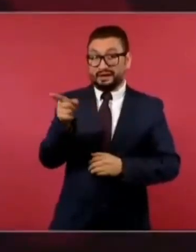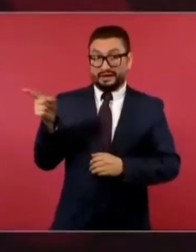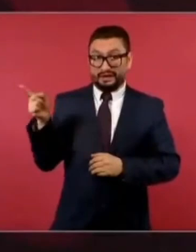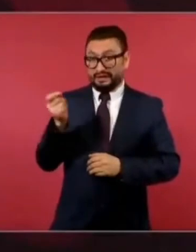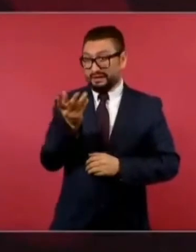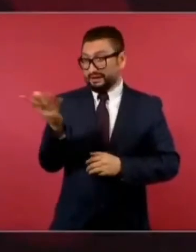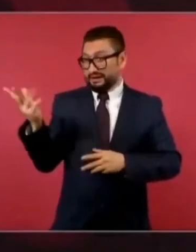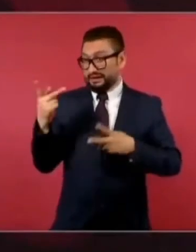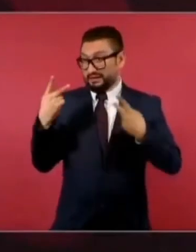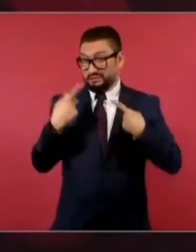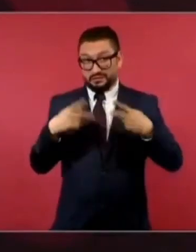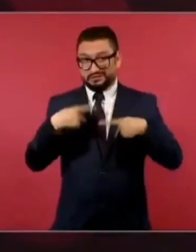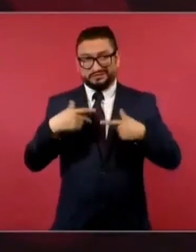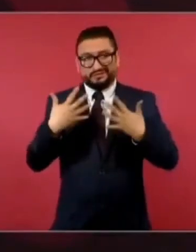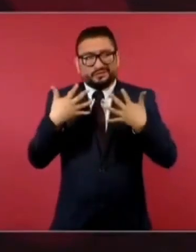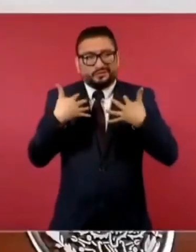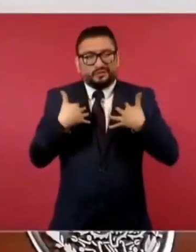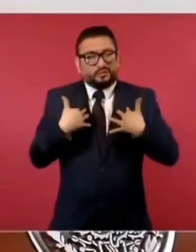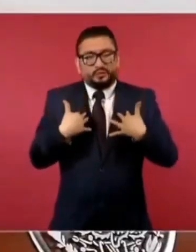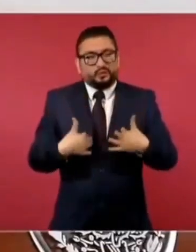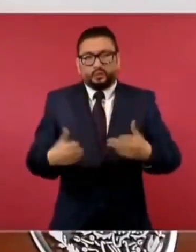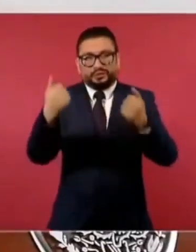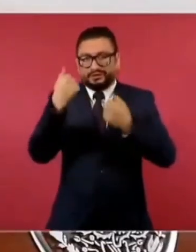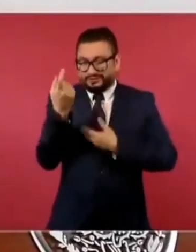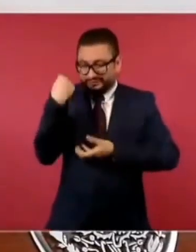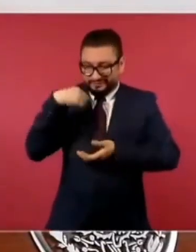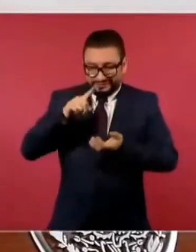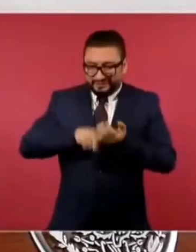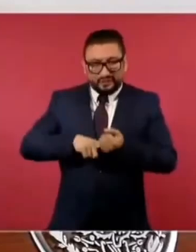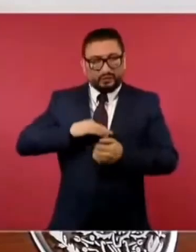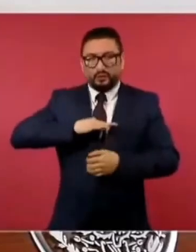internalizarlo, no lo aceptan.